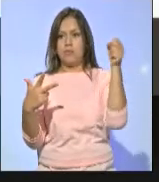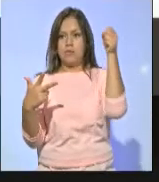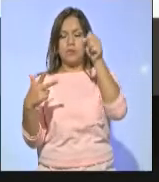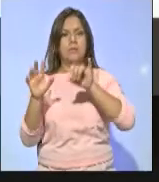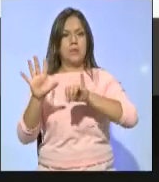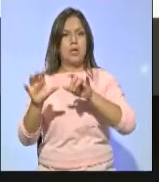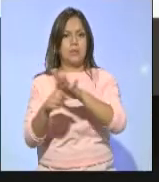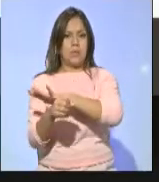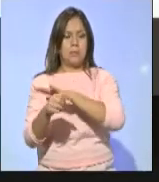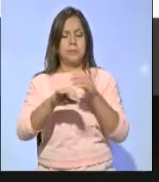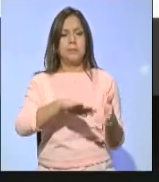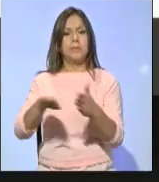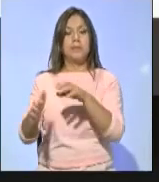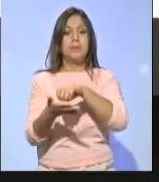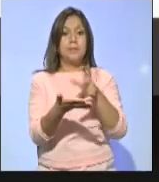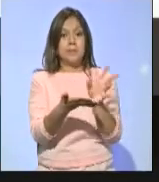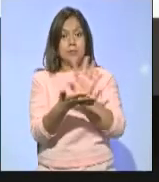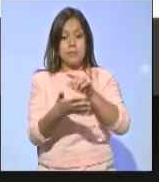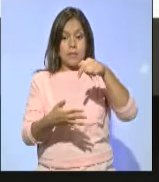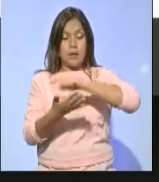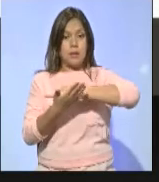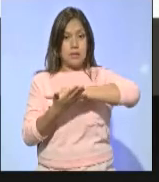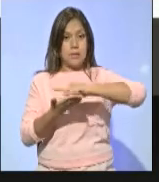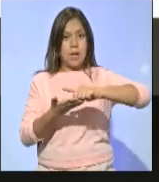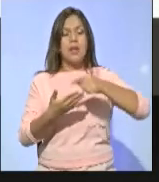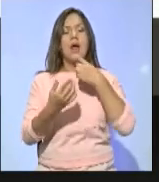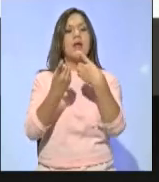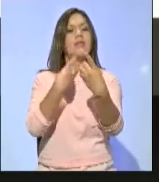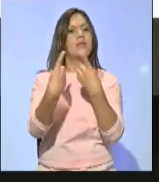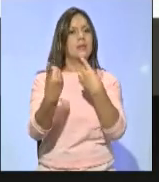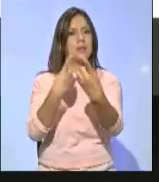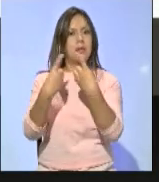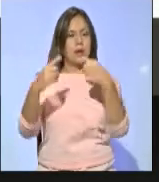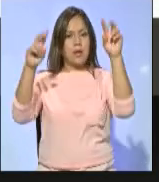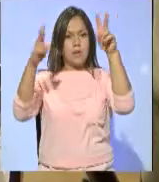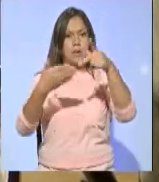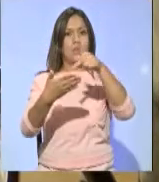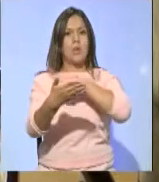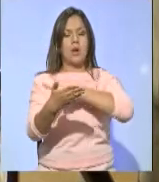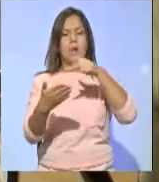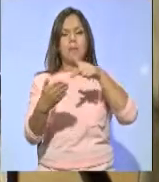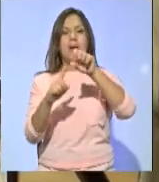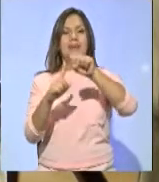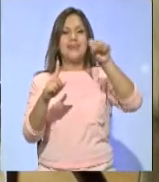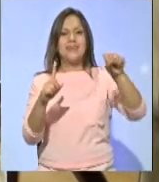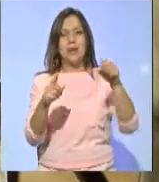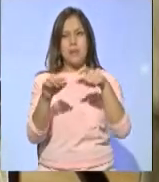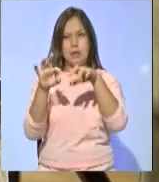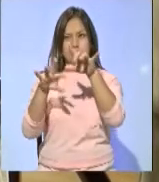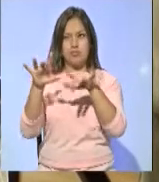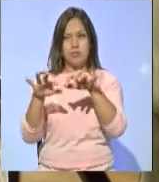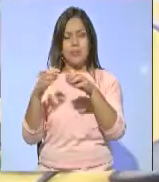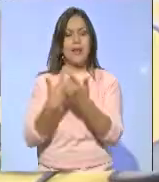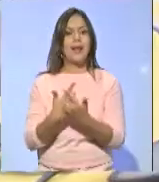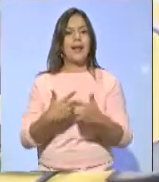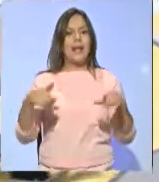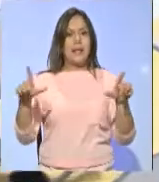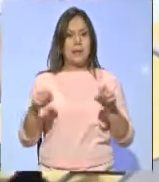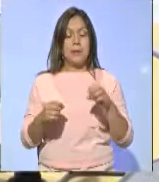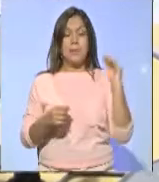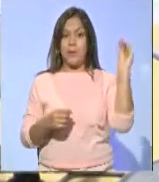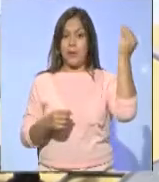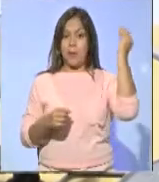En la Asamblea Nacional esta semana se efectuó un diálogo sobre el software libre. Este conversatorio tuvo la presencia de